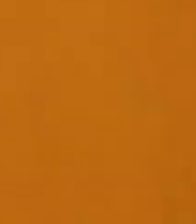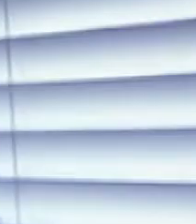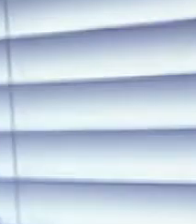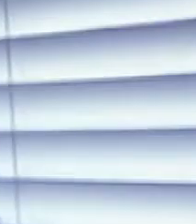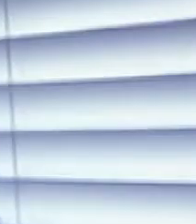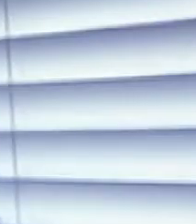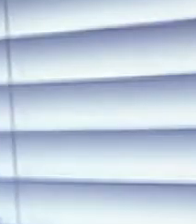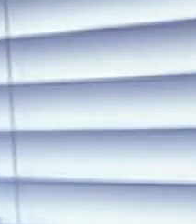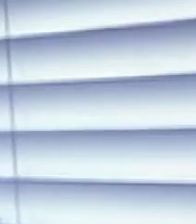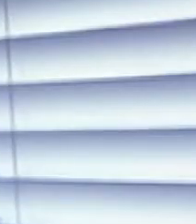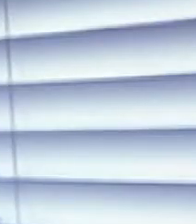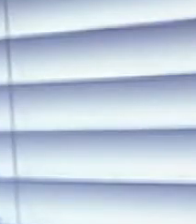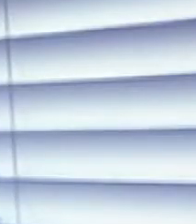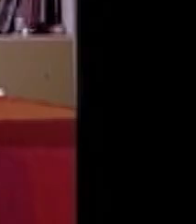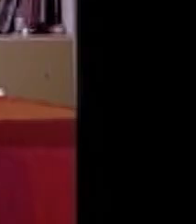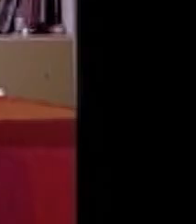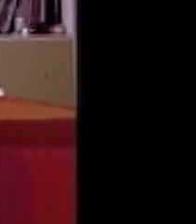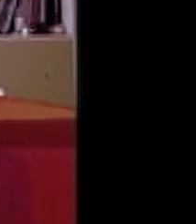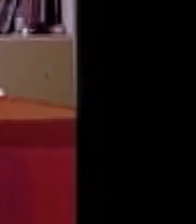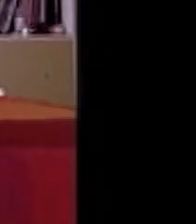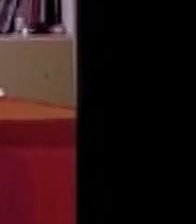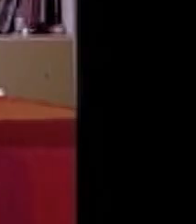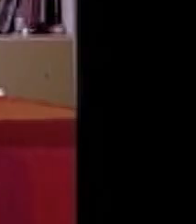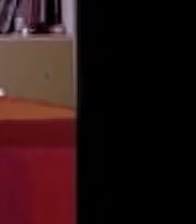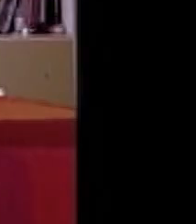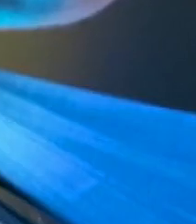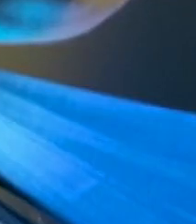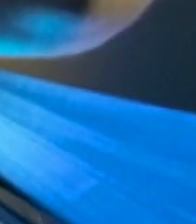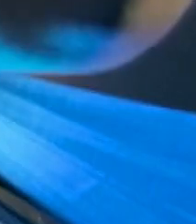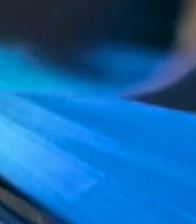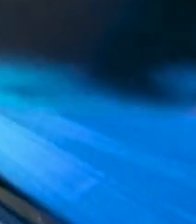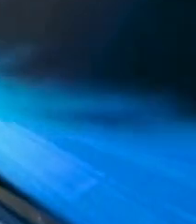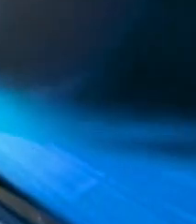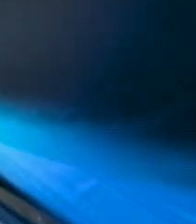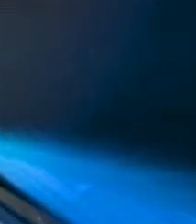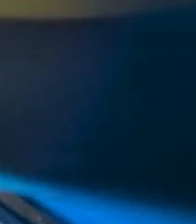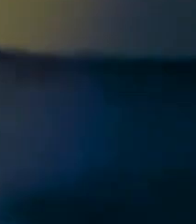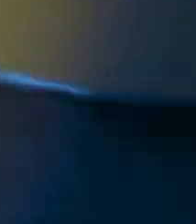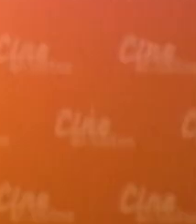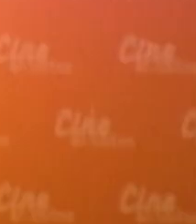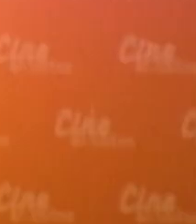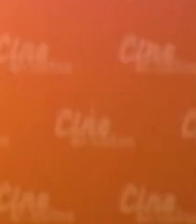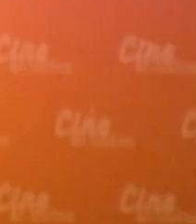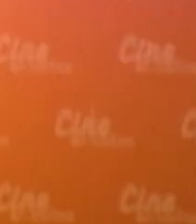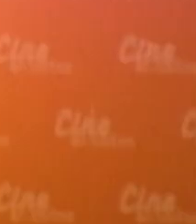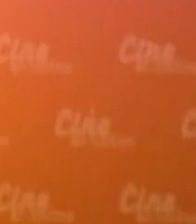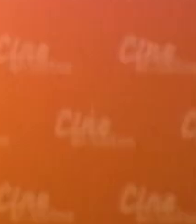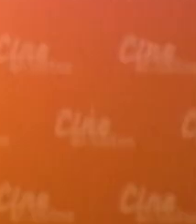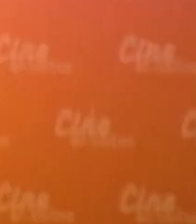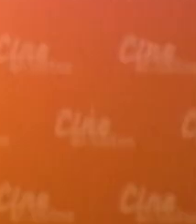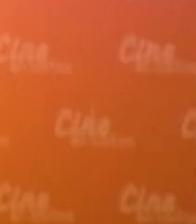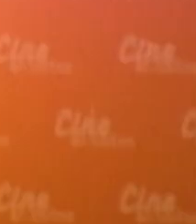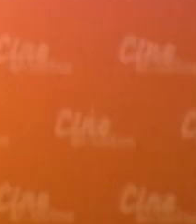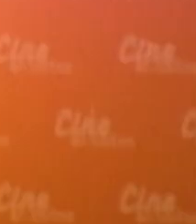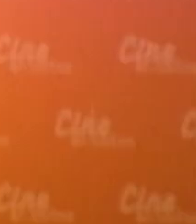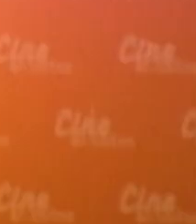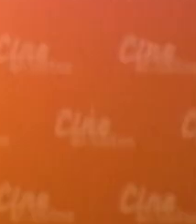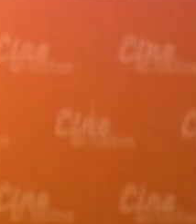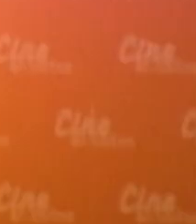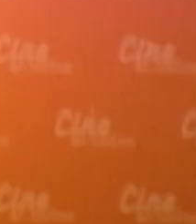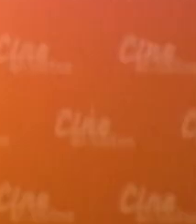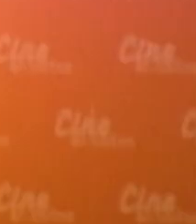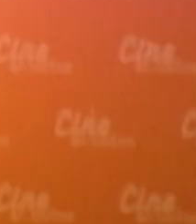nos cuentan cómo este estado nos lleva al egoísmo. Aquí en 13, Costa Rica